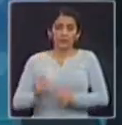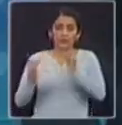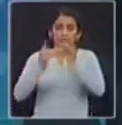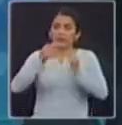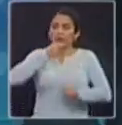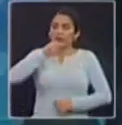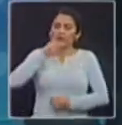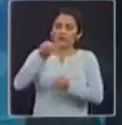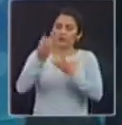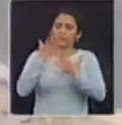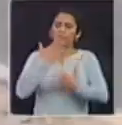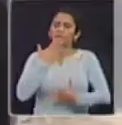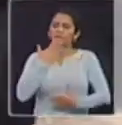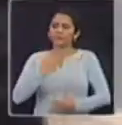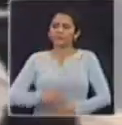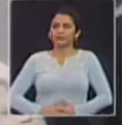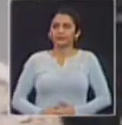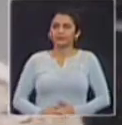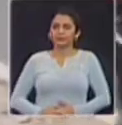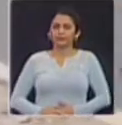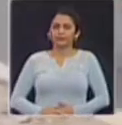informe.